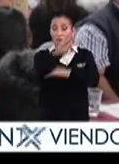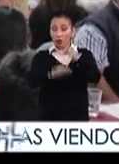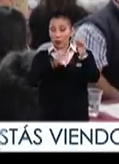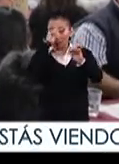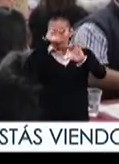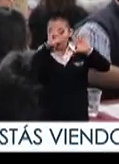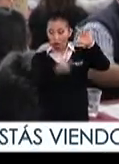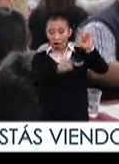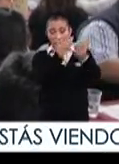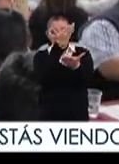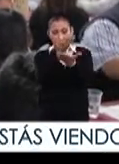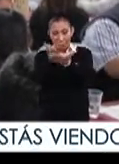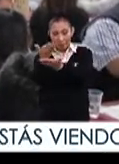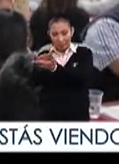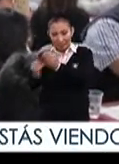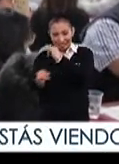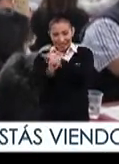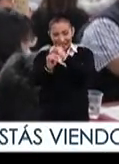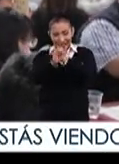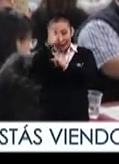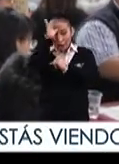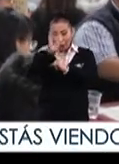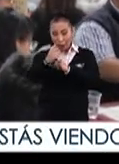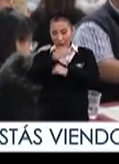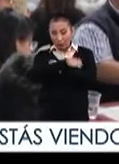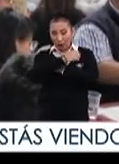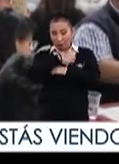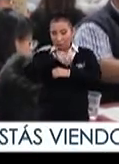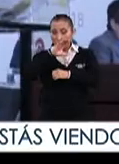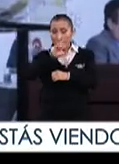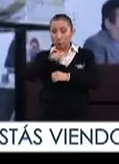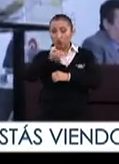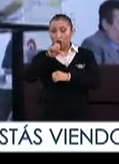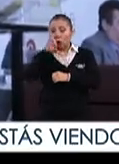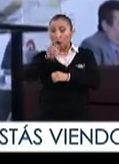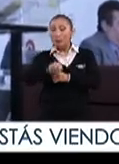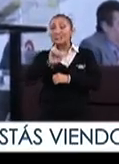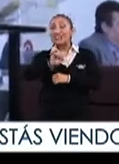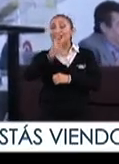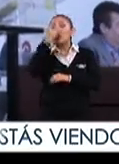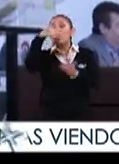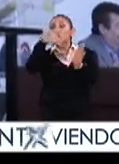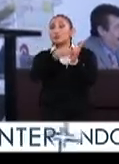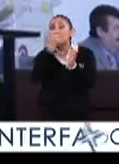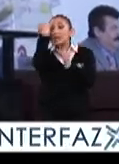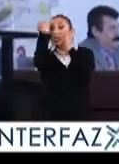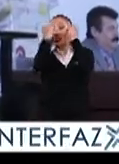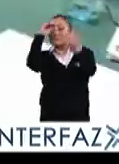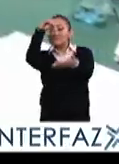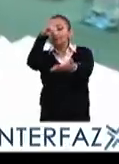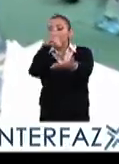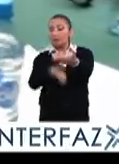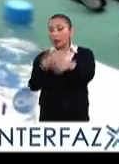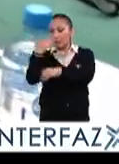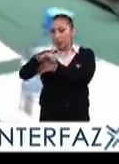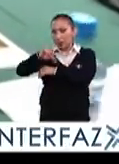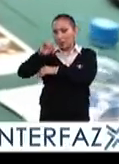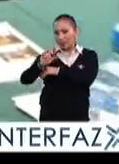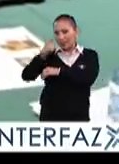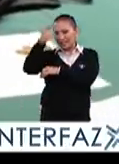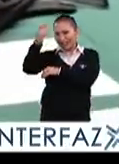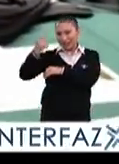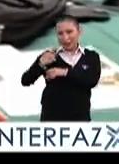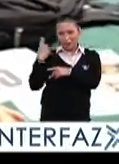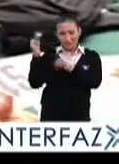país se han presentado en la plataforma porunacuerdoeducativo.com más de 62,000 iniciativas, mientras que en los